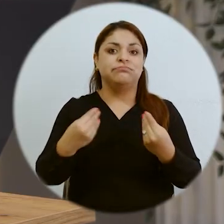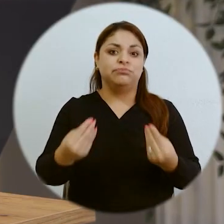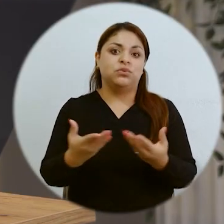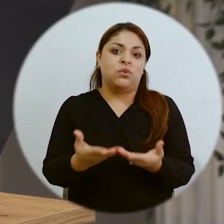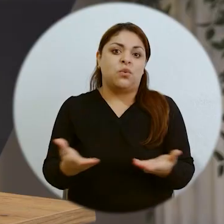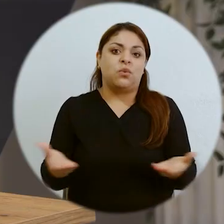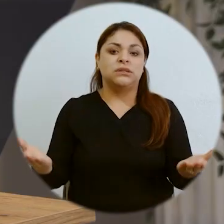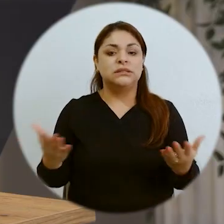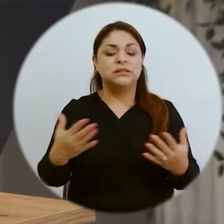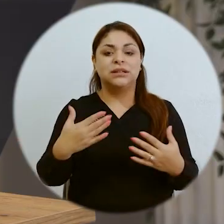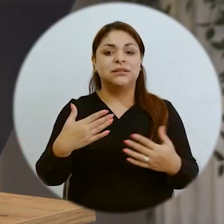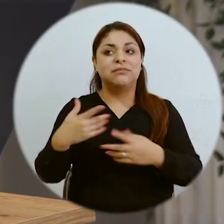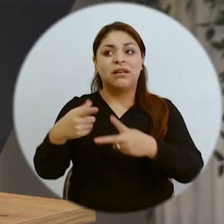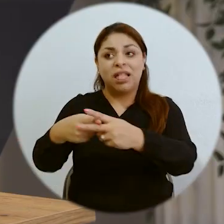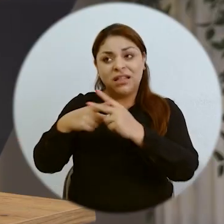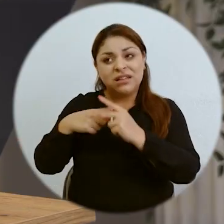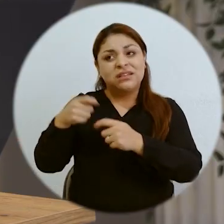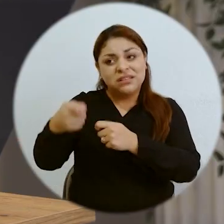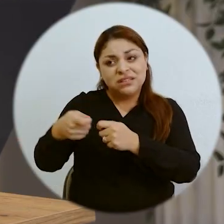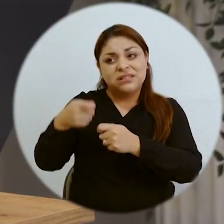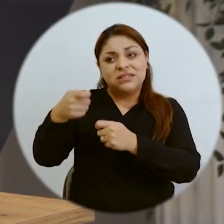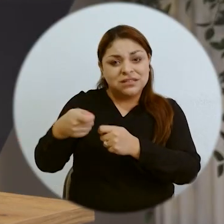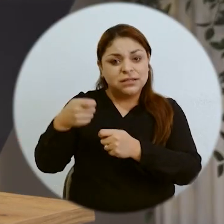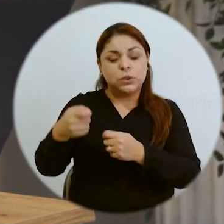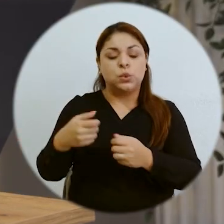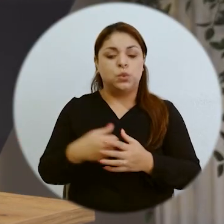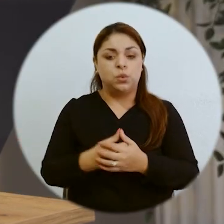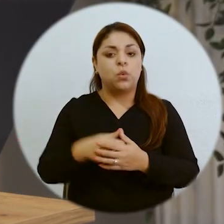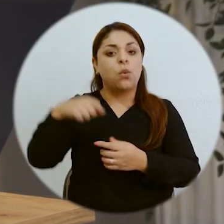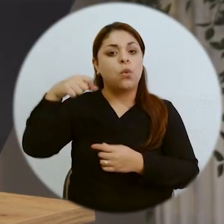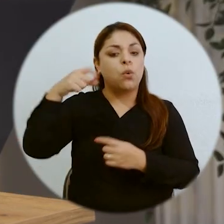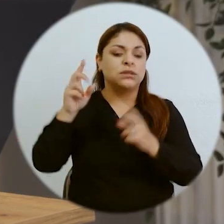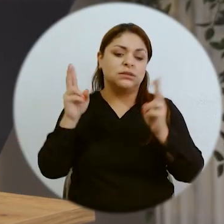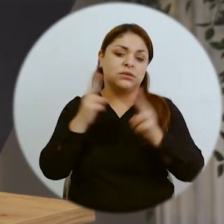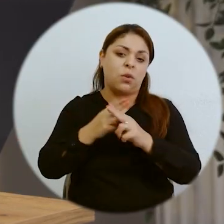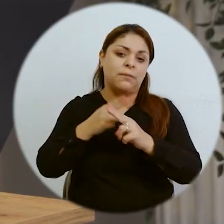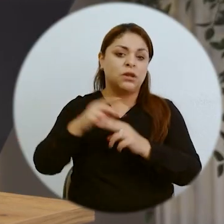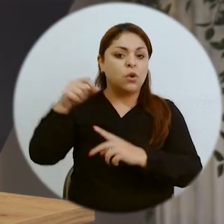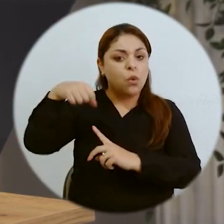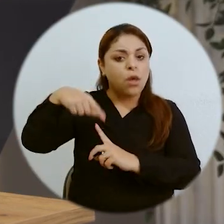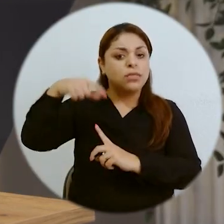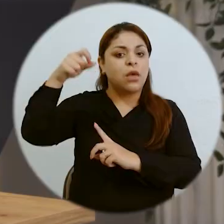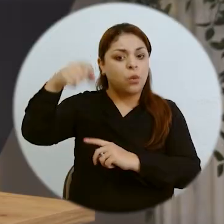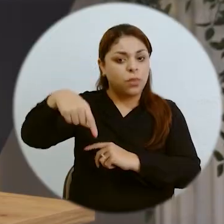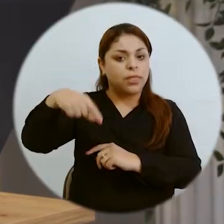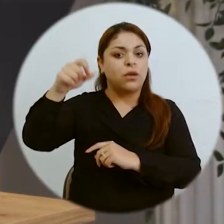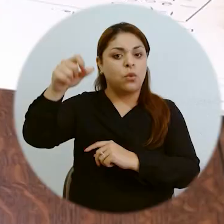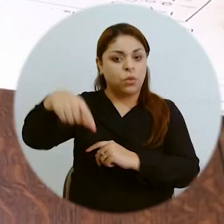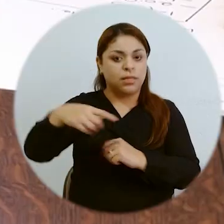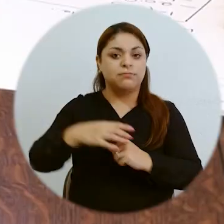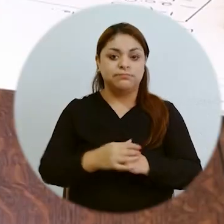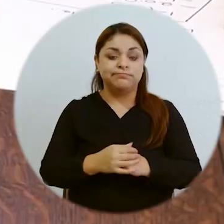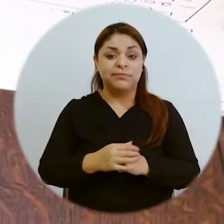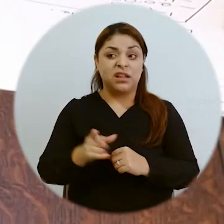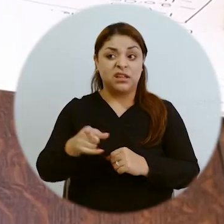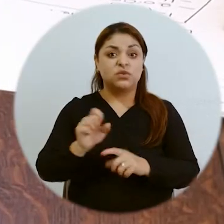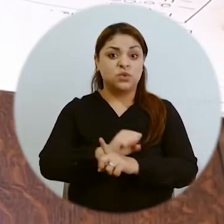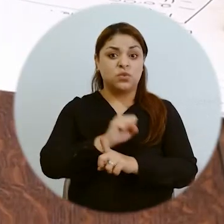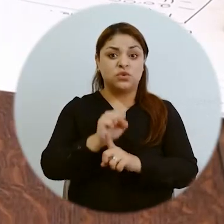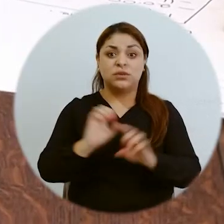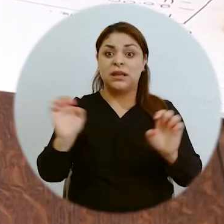tengan, digamos, un divorcio o tengan una situación extraordinaria, un accidente laboral, un accidente